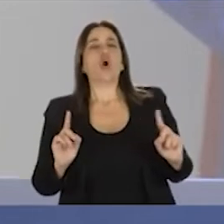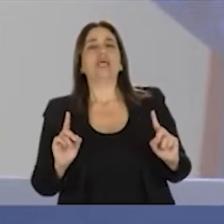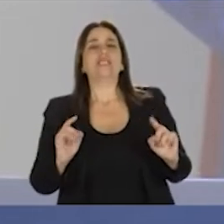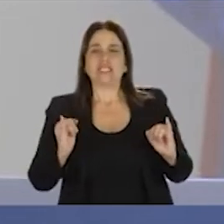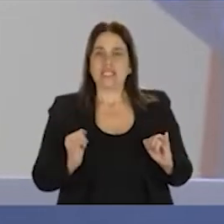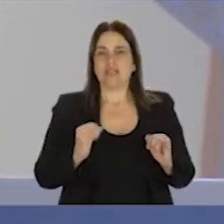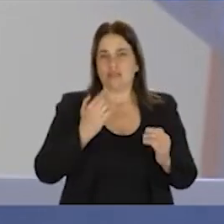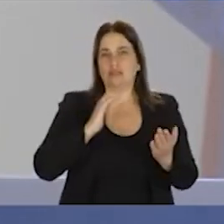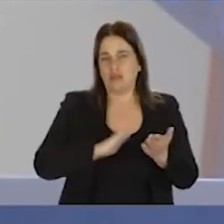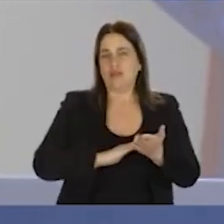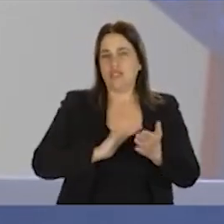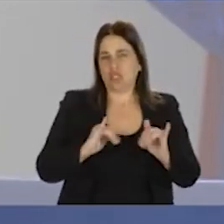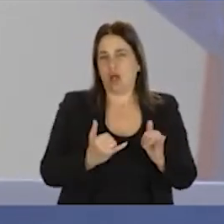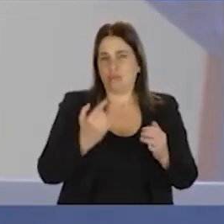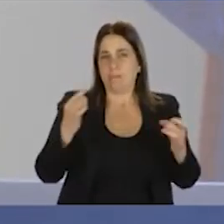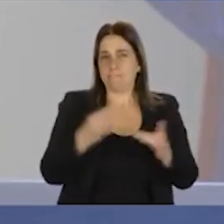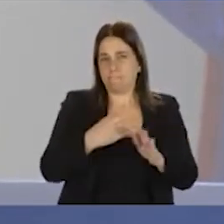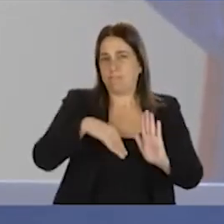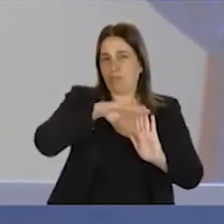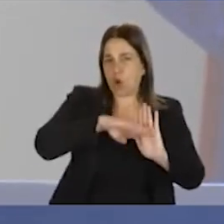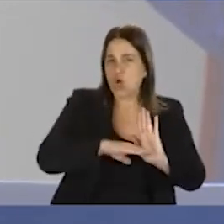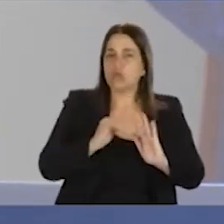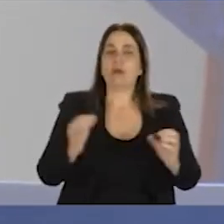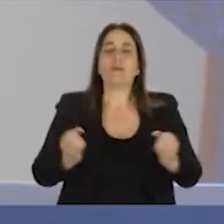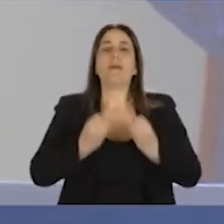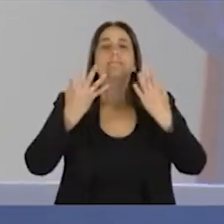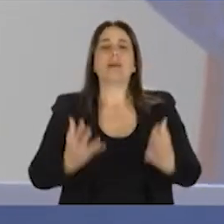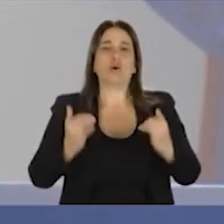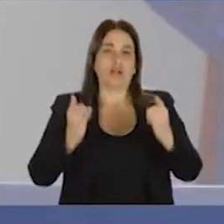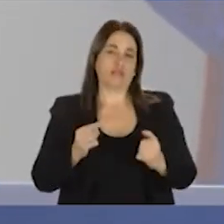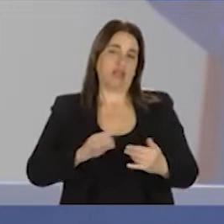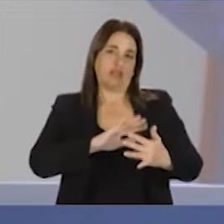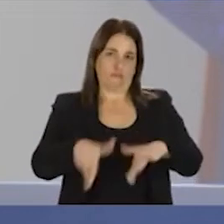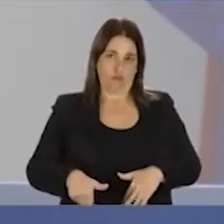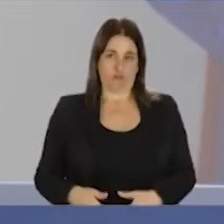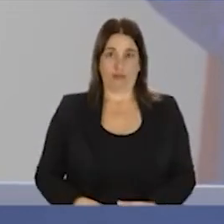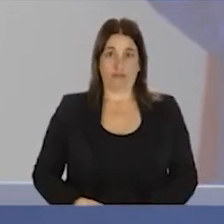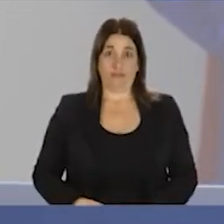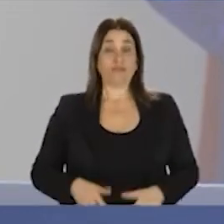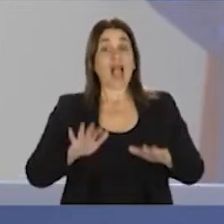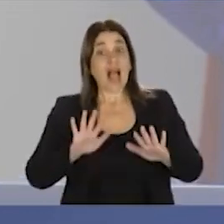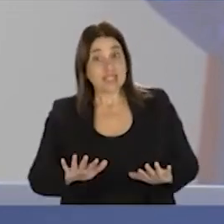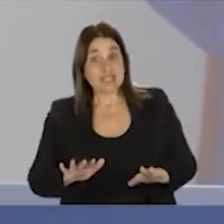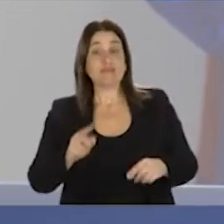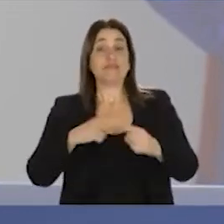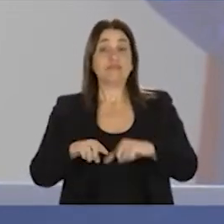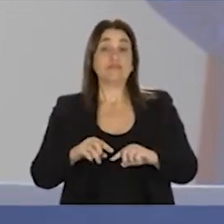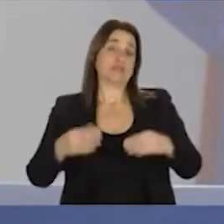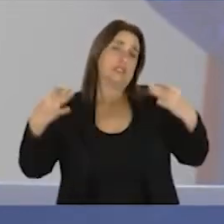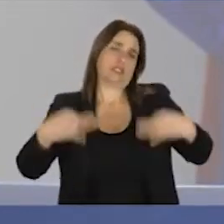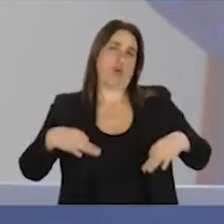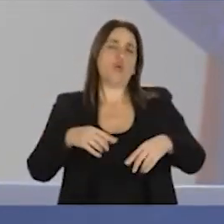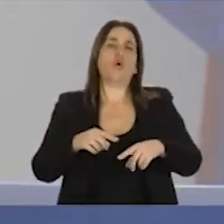sólo lo que está escrito sino mejorar mucho en ese sentido seguramente con